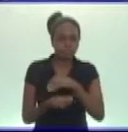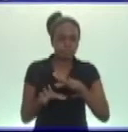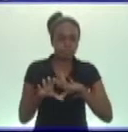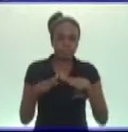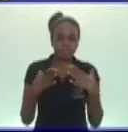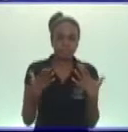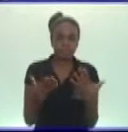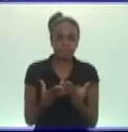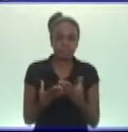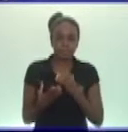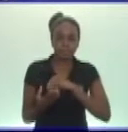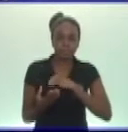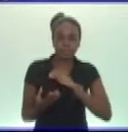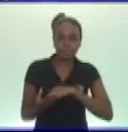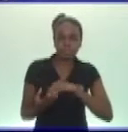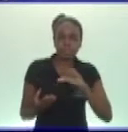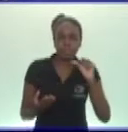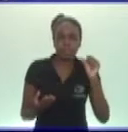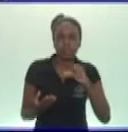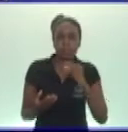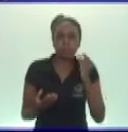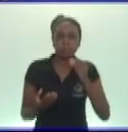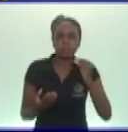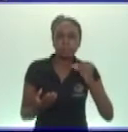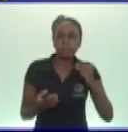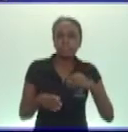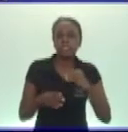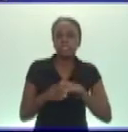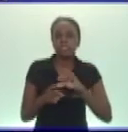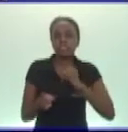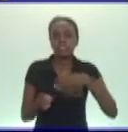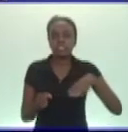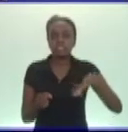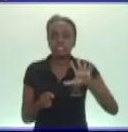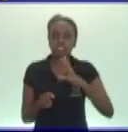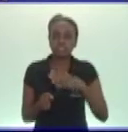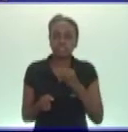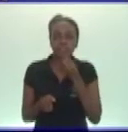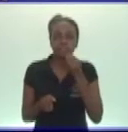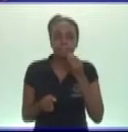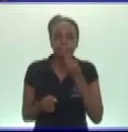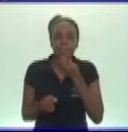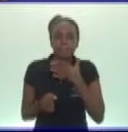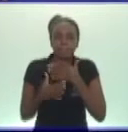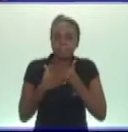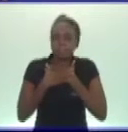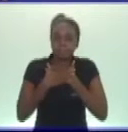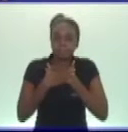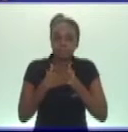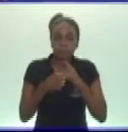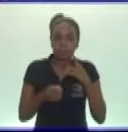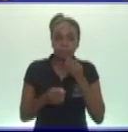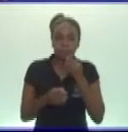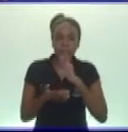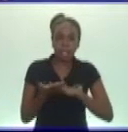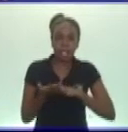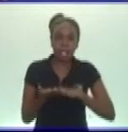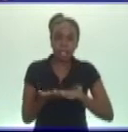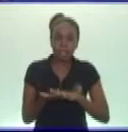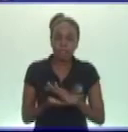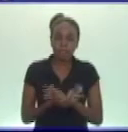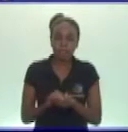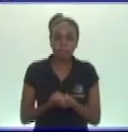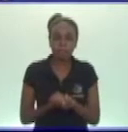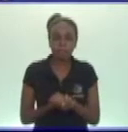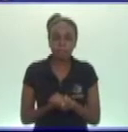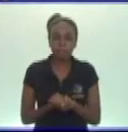que se sienta un hombre que es dentro de una sociedad que es capaz de asfixiarlo, que es capaz de acorralarlo. Es